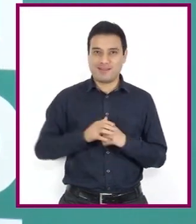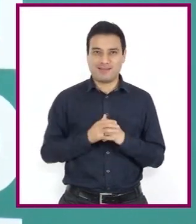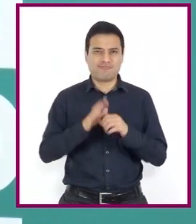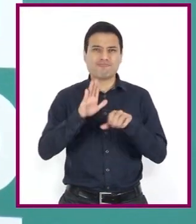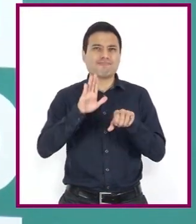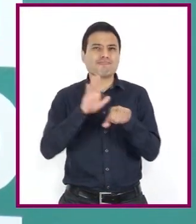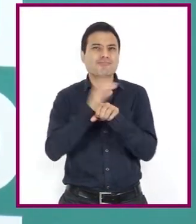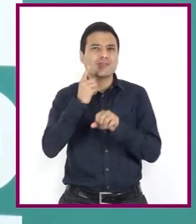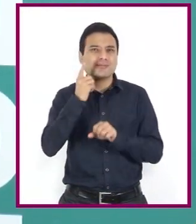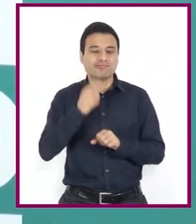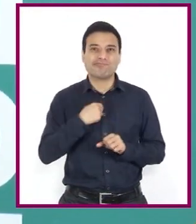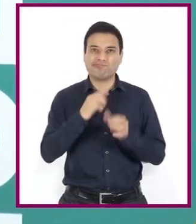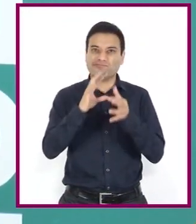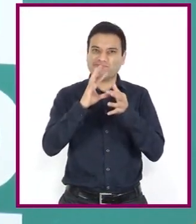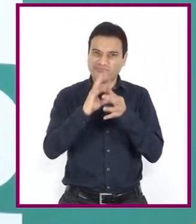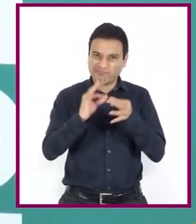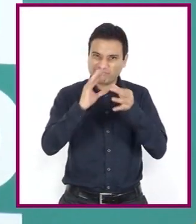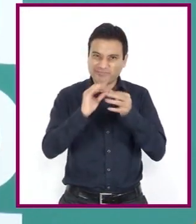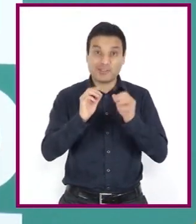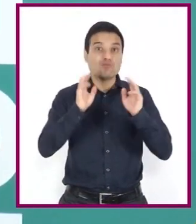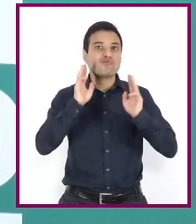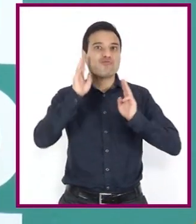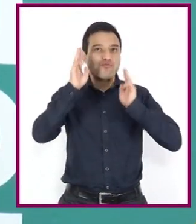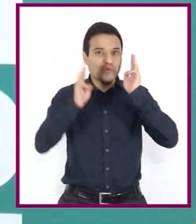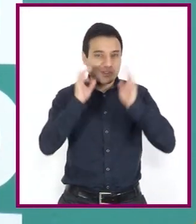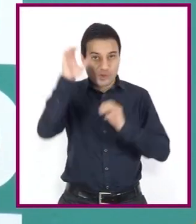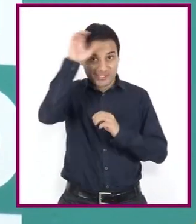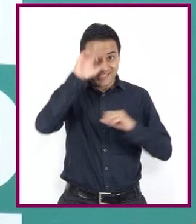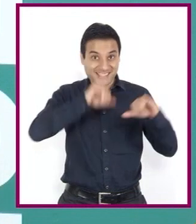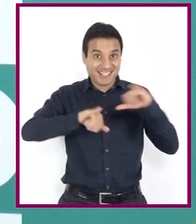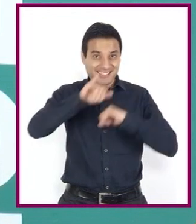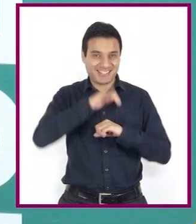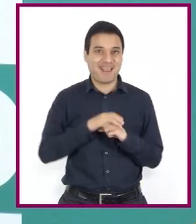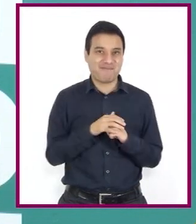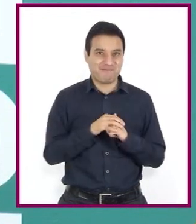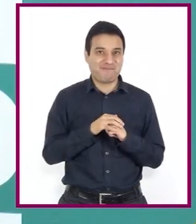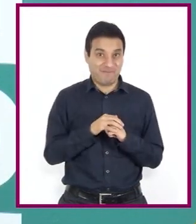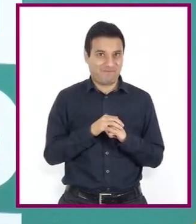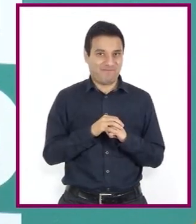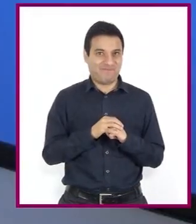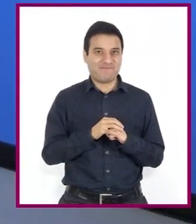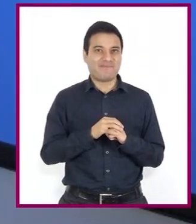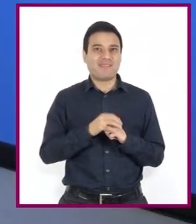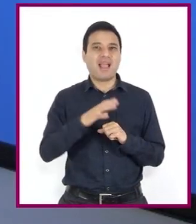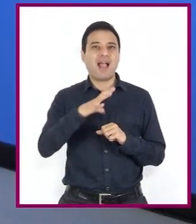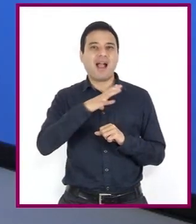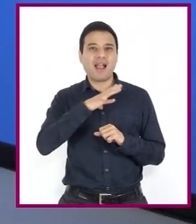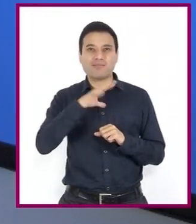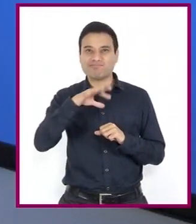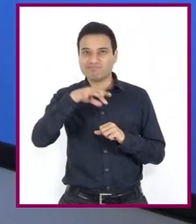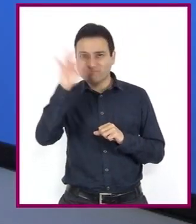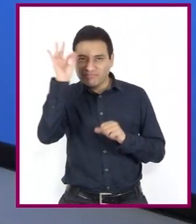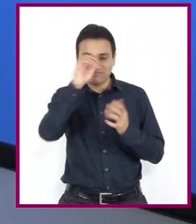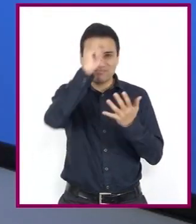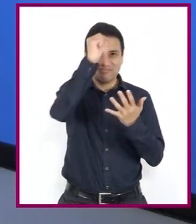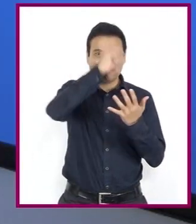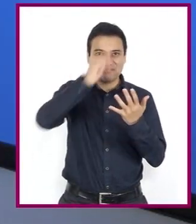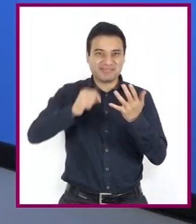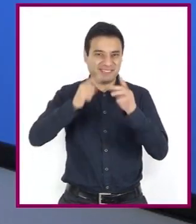daremos un breve recorrido por el Museo de la Ciencia, en su sección de descubrimientos. Así es,